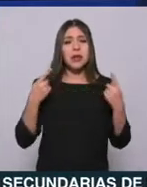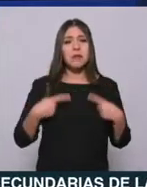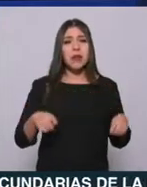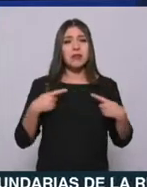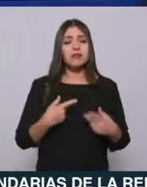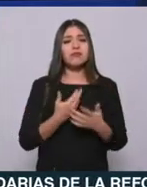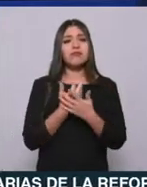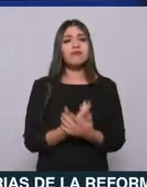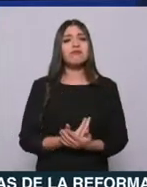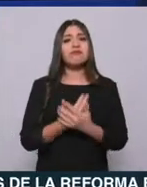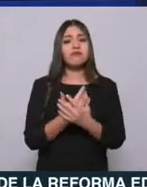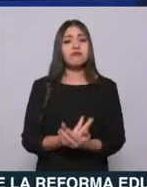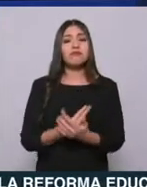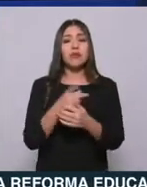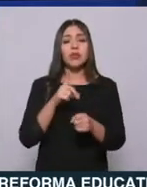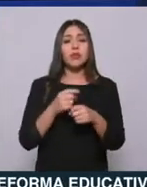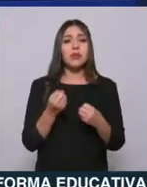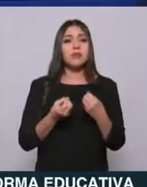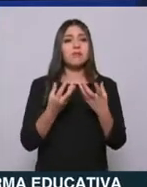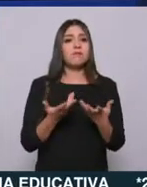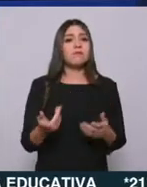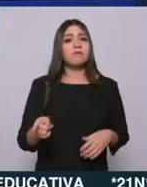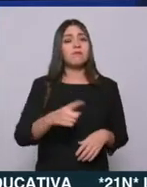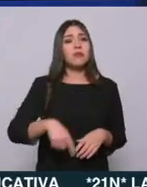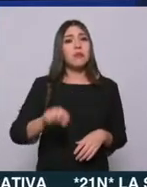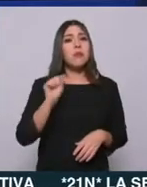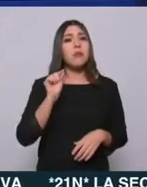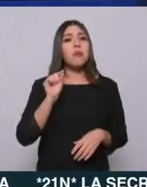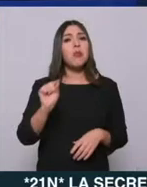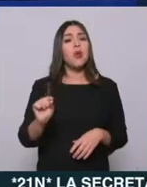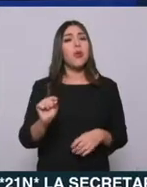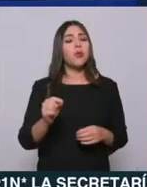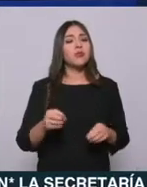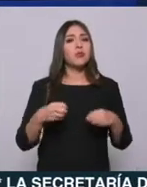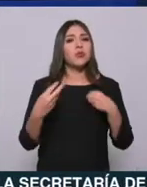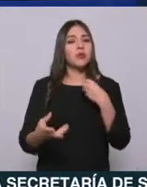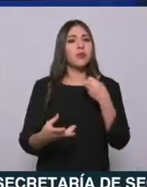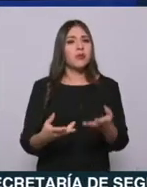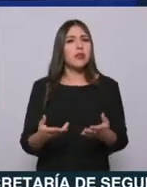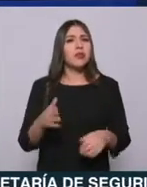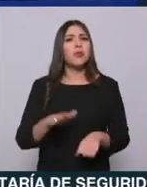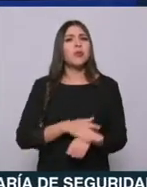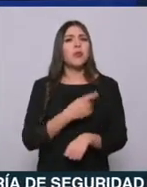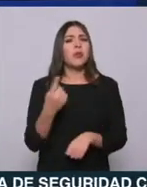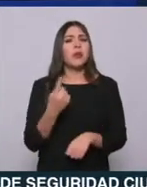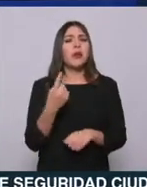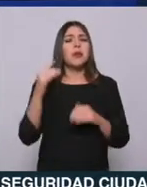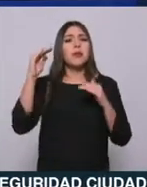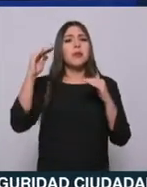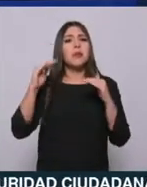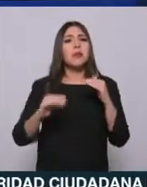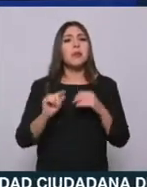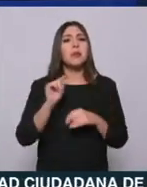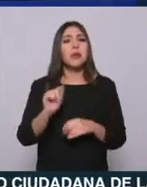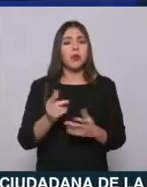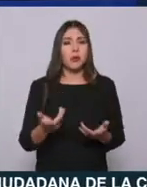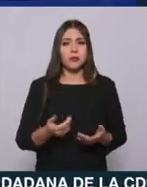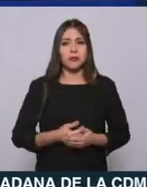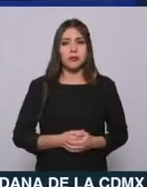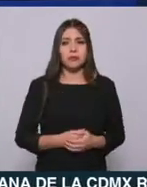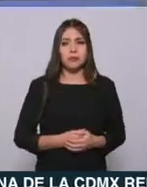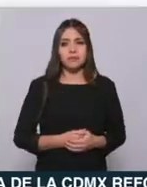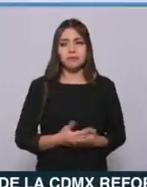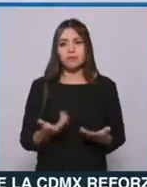un trasplante y son muy pocos los que se llevan a cabo. ¿A qué se debe que esta cifra sea tan baja? Son varias circunstancias.